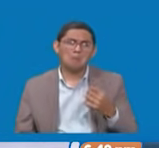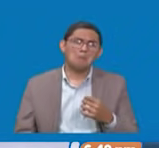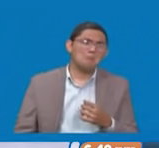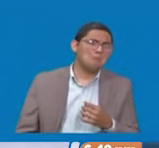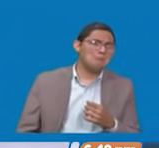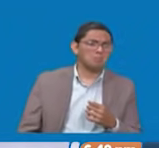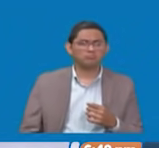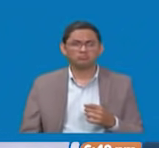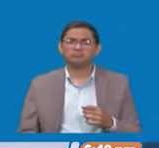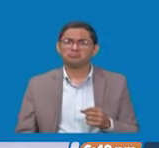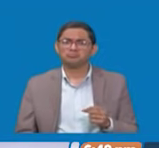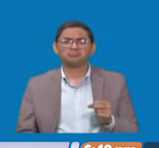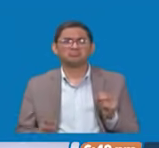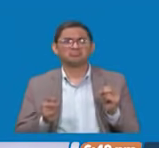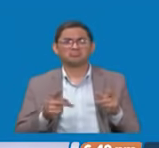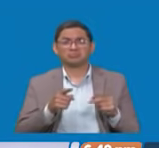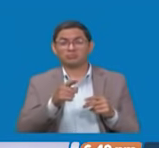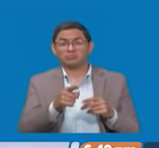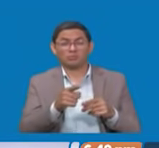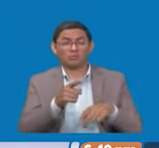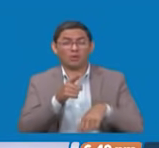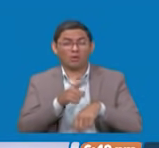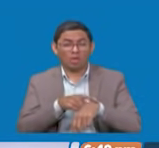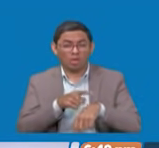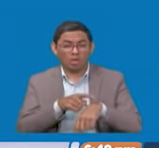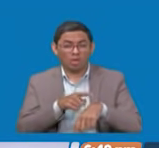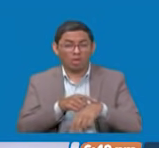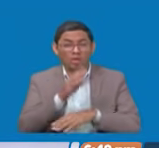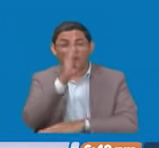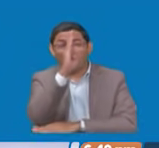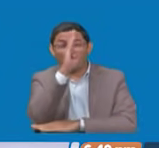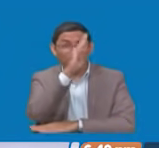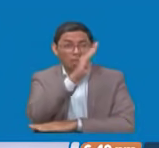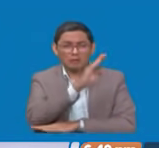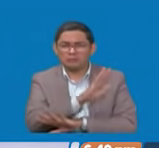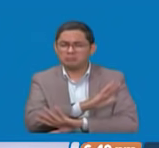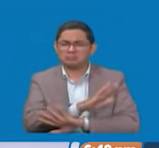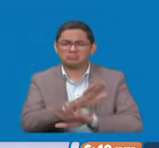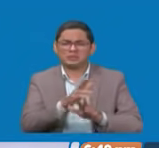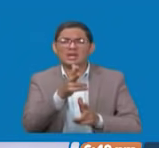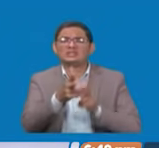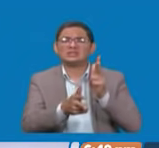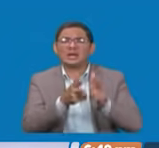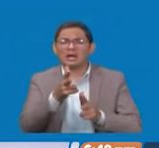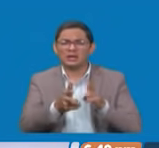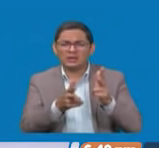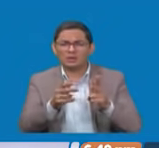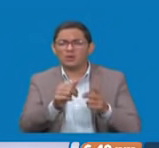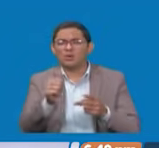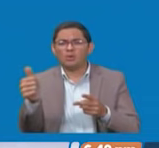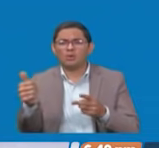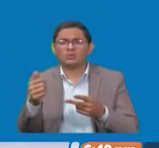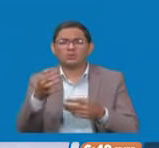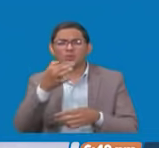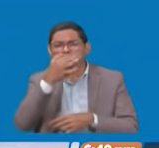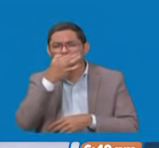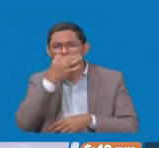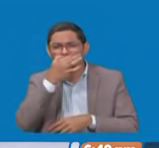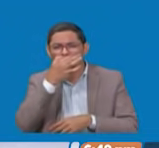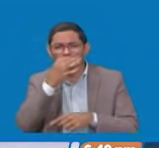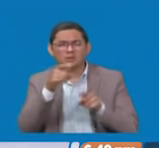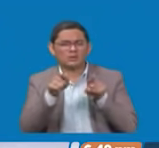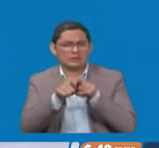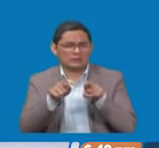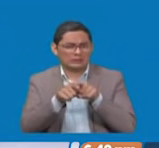eliminar el toque de queda al distrito de changuinola y en la comarca de kuna yala en